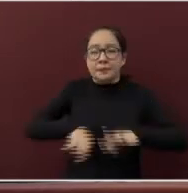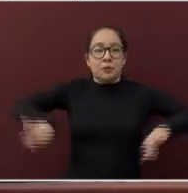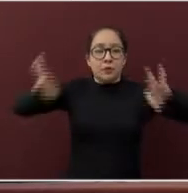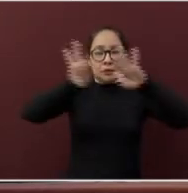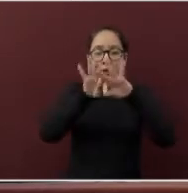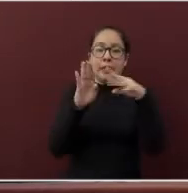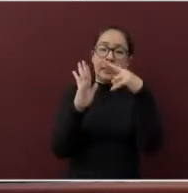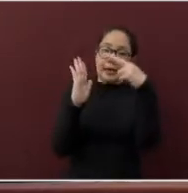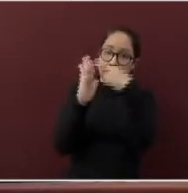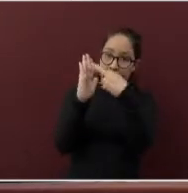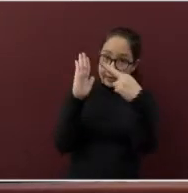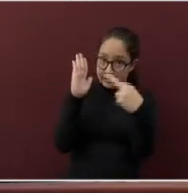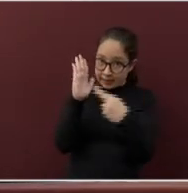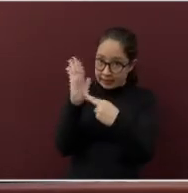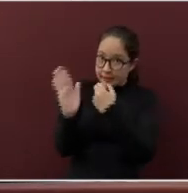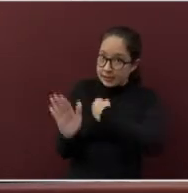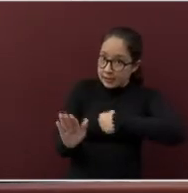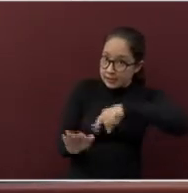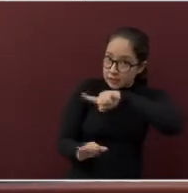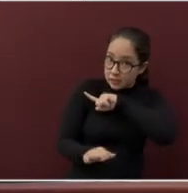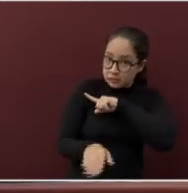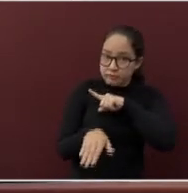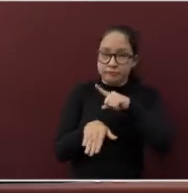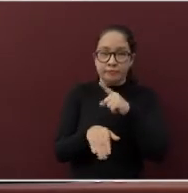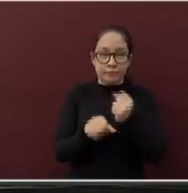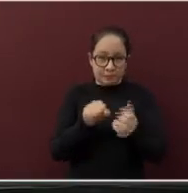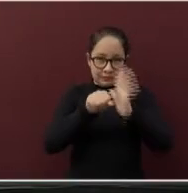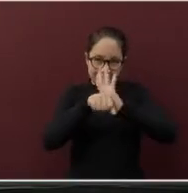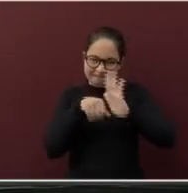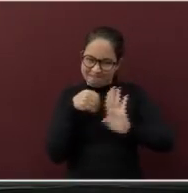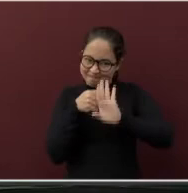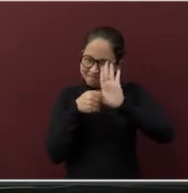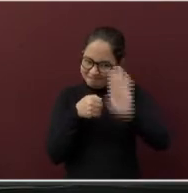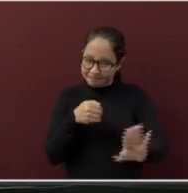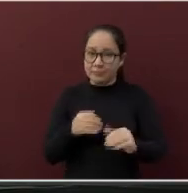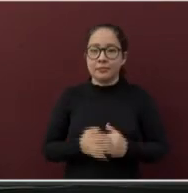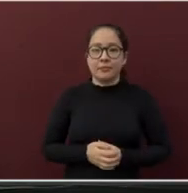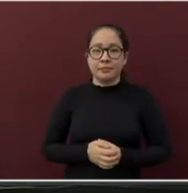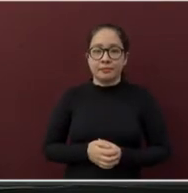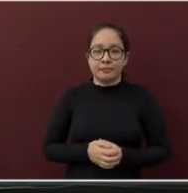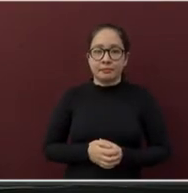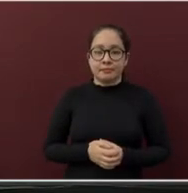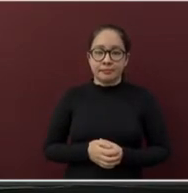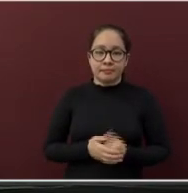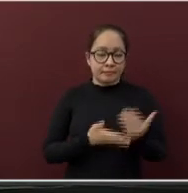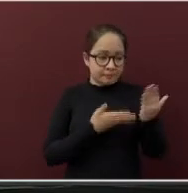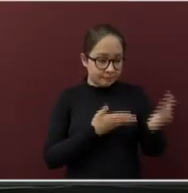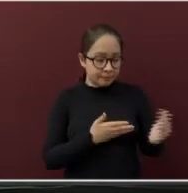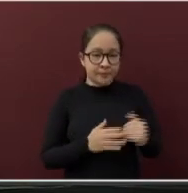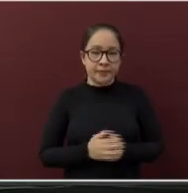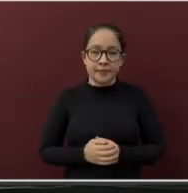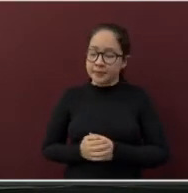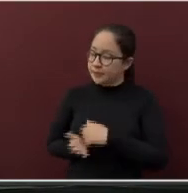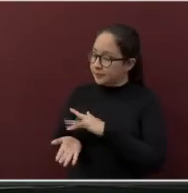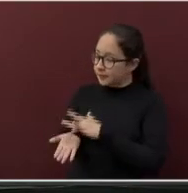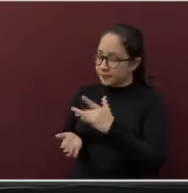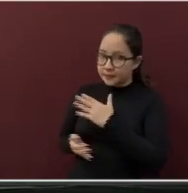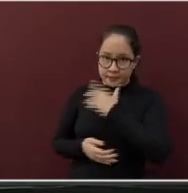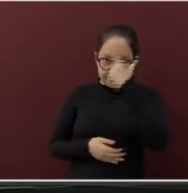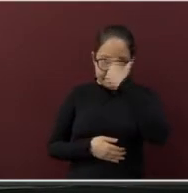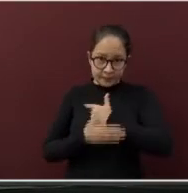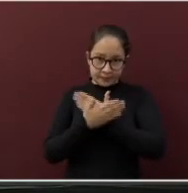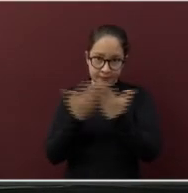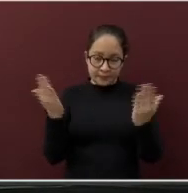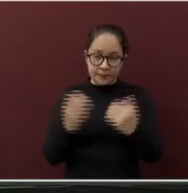las medidas sanitarias adelante doctor muchas gracias doctor buenas noches a todos los casos positivos